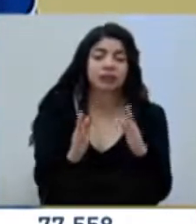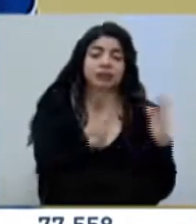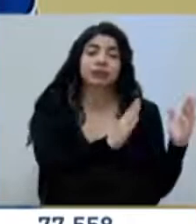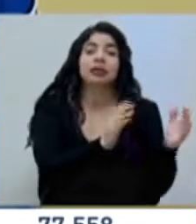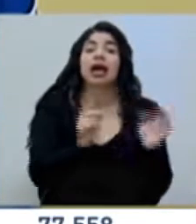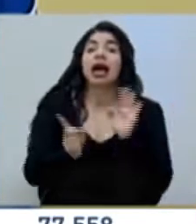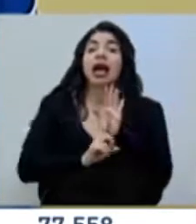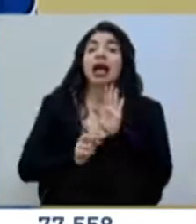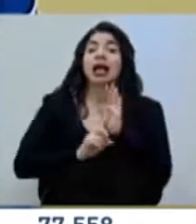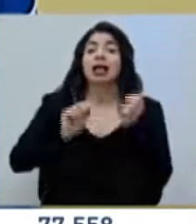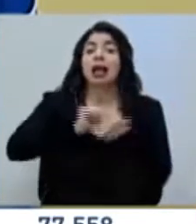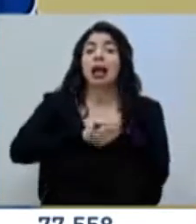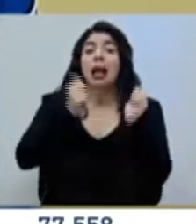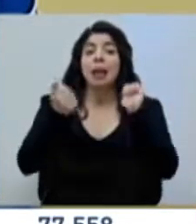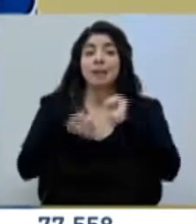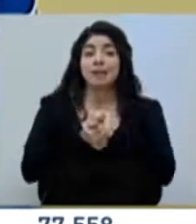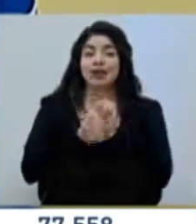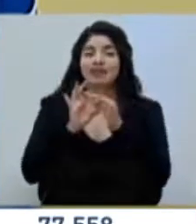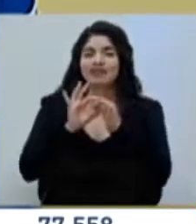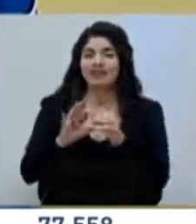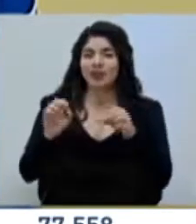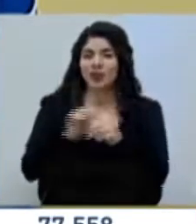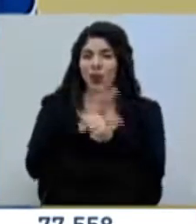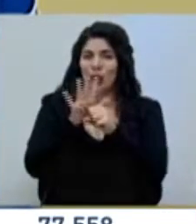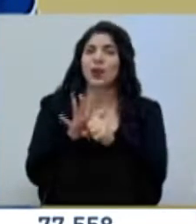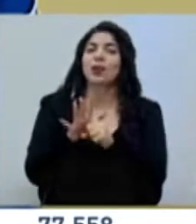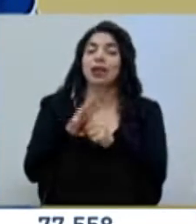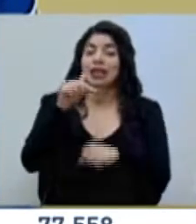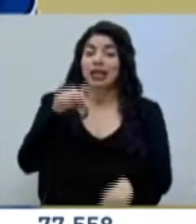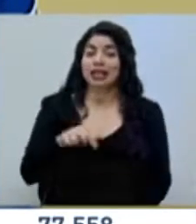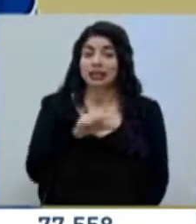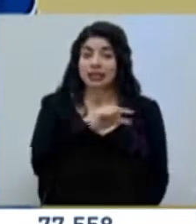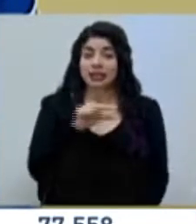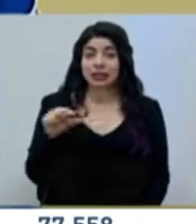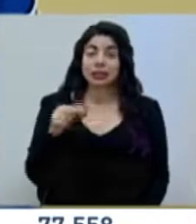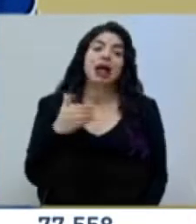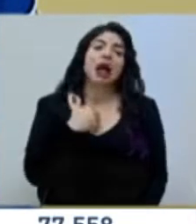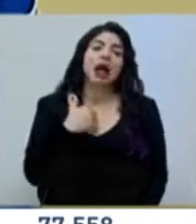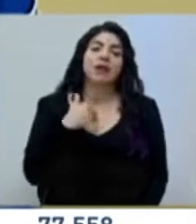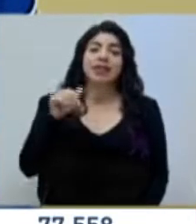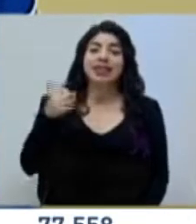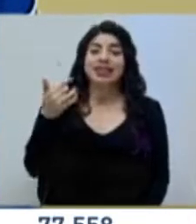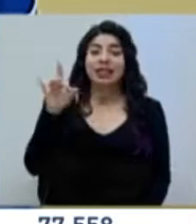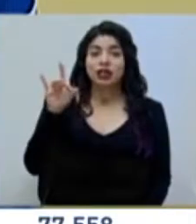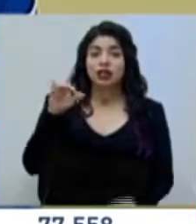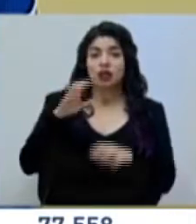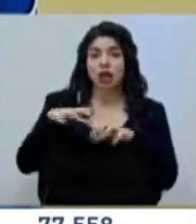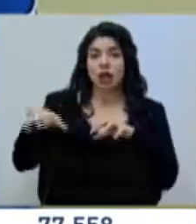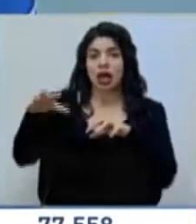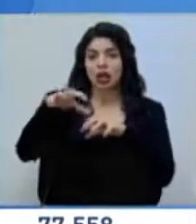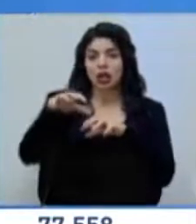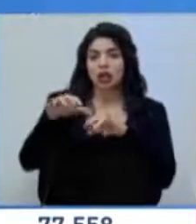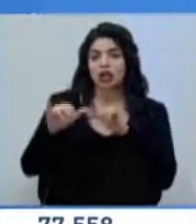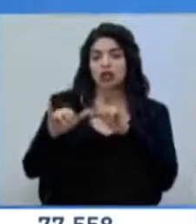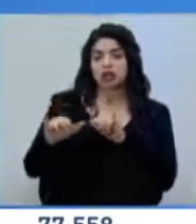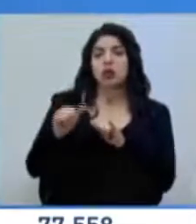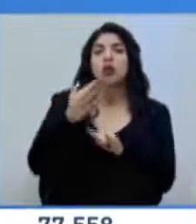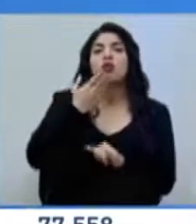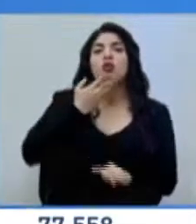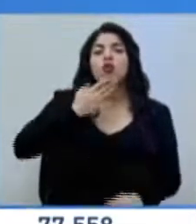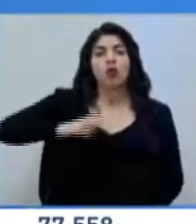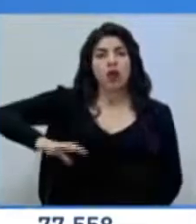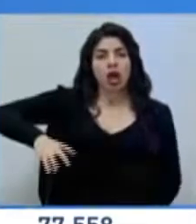cambio de las alertas por COVID, para esta semana tenemos 18 cantones que se mantienen en alerta